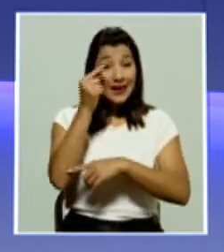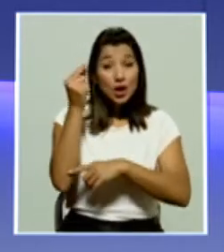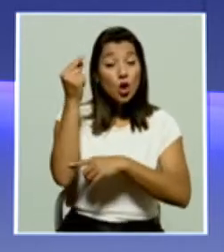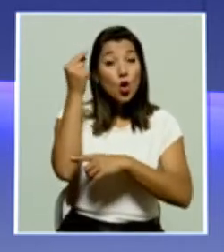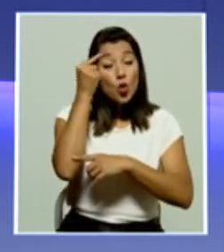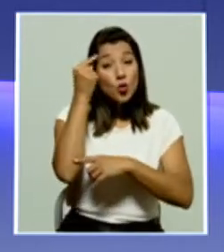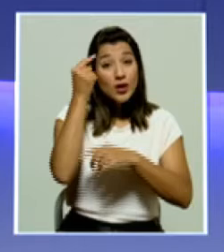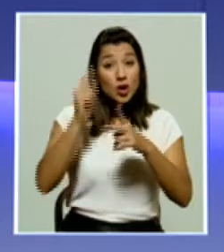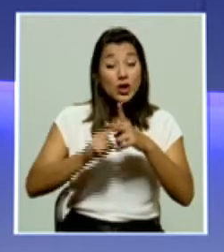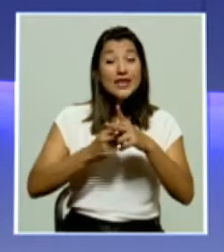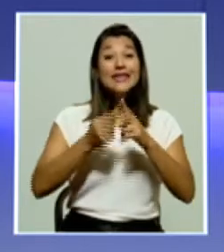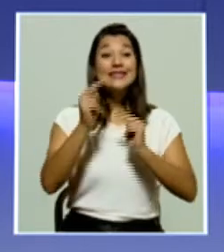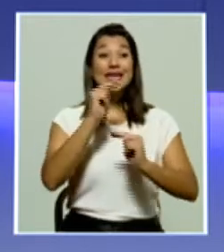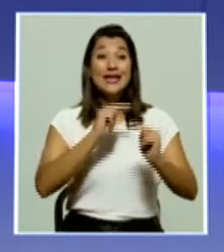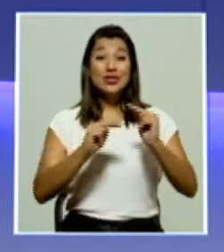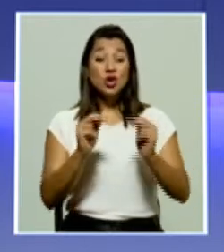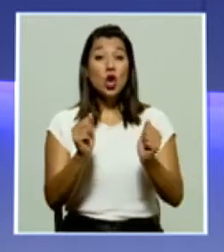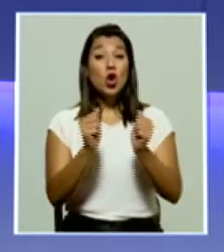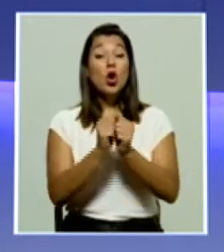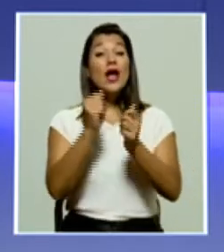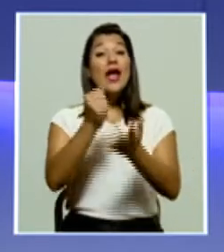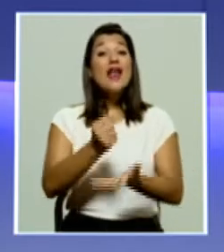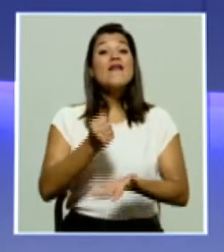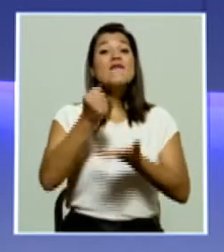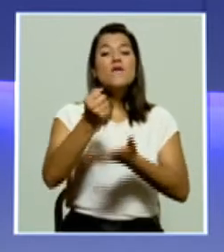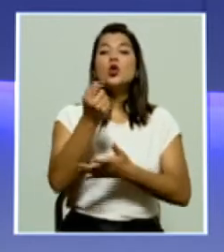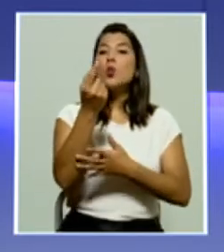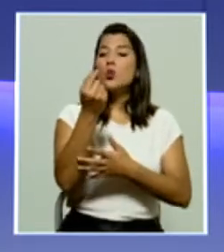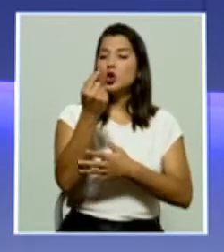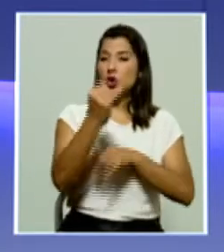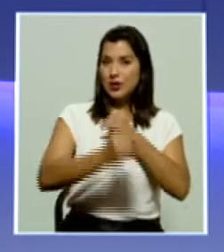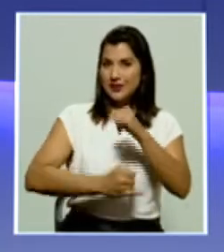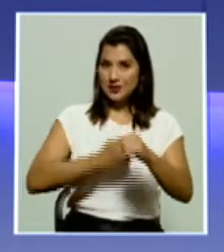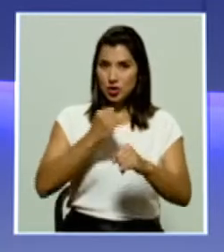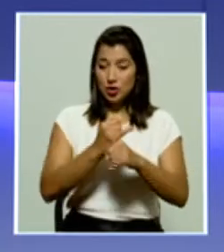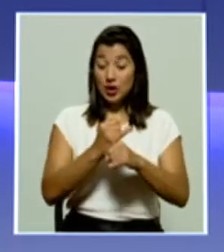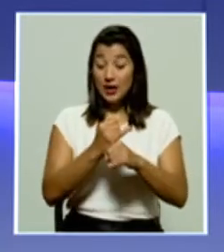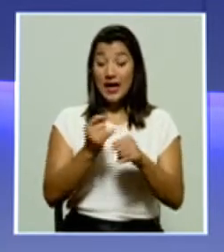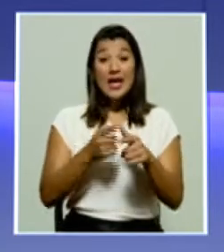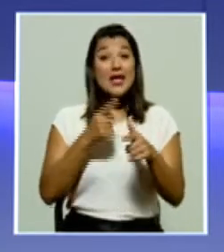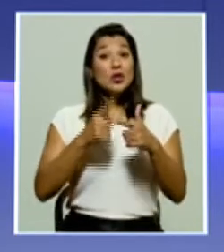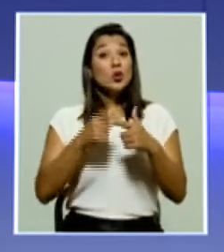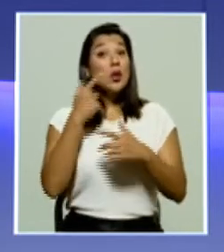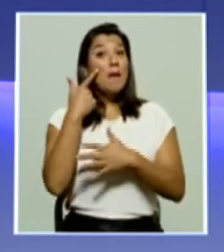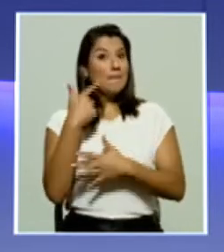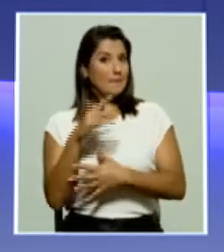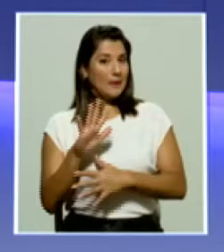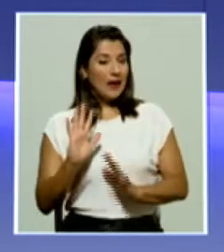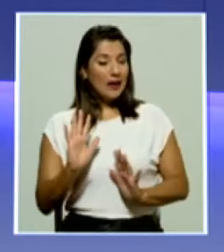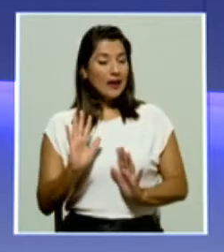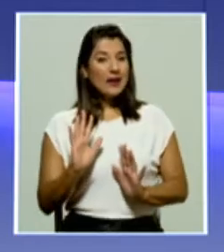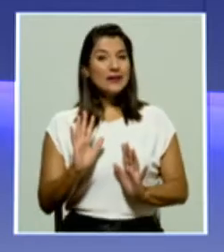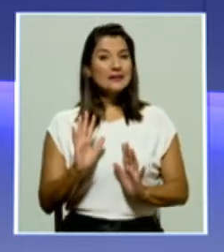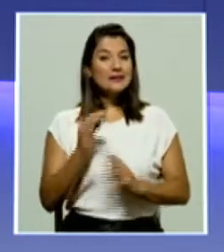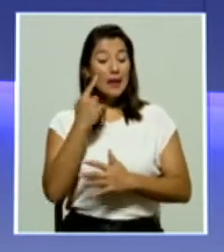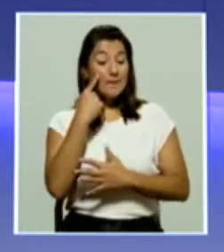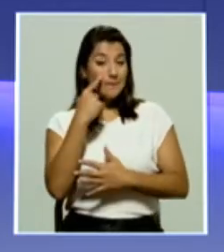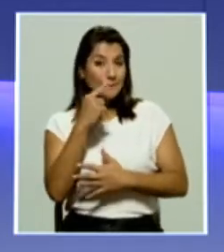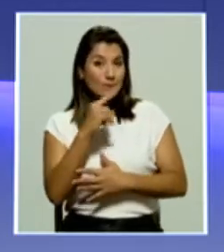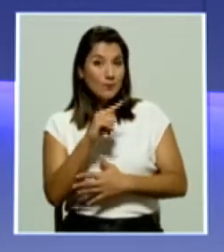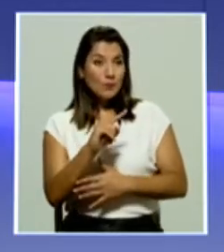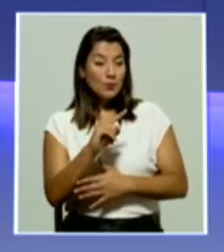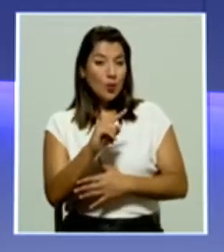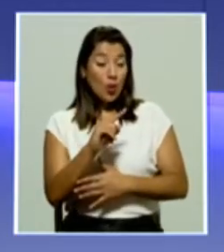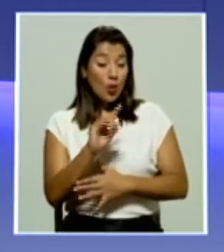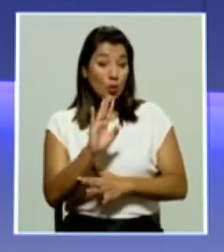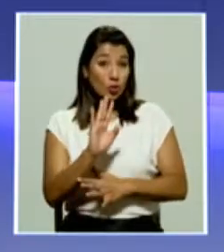negociación con el Fondo Monetario Internacional, da la impresión, a juzgar por las vacilaciones y elusión que